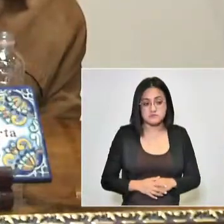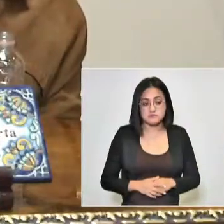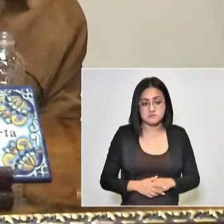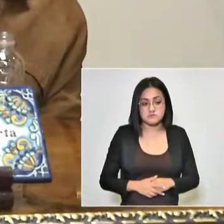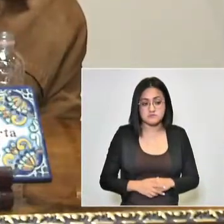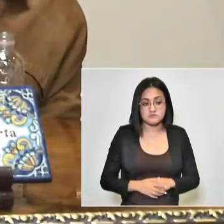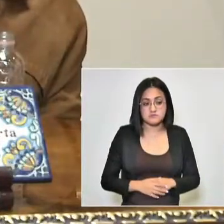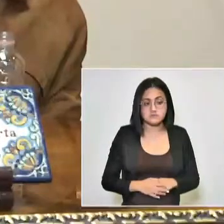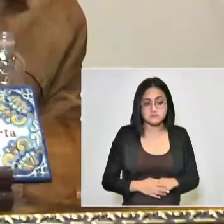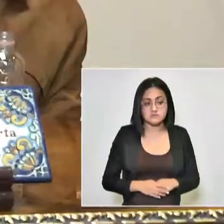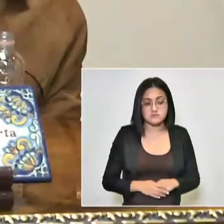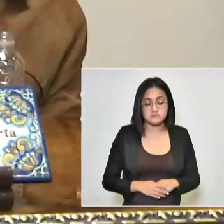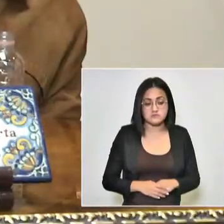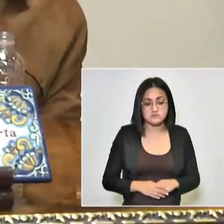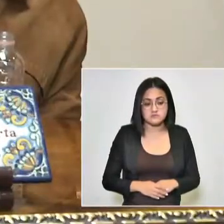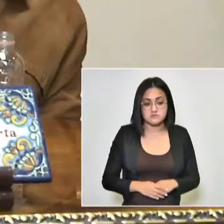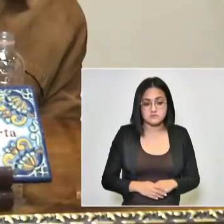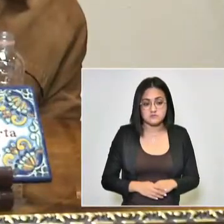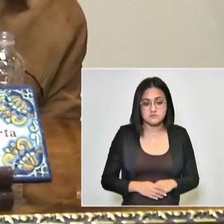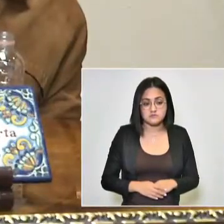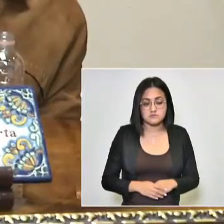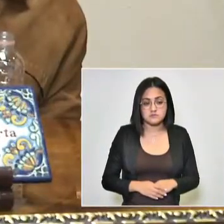Respetuosa.